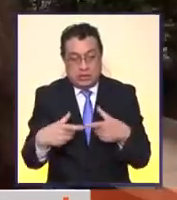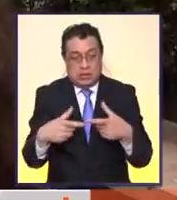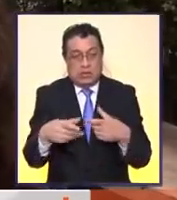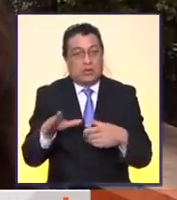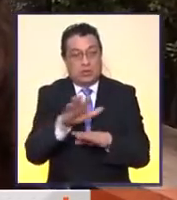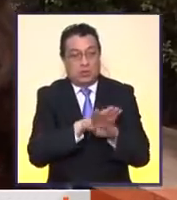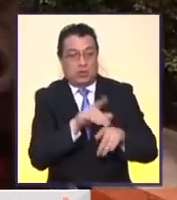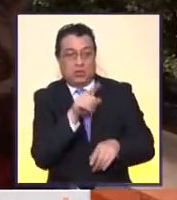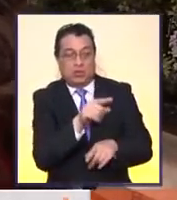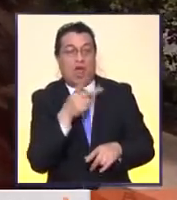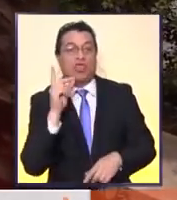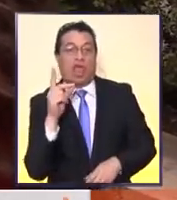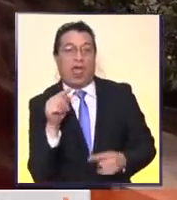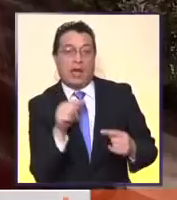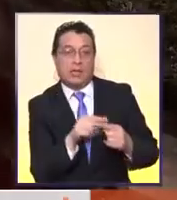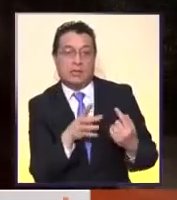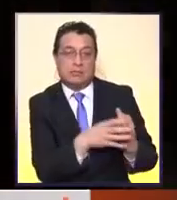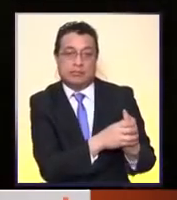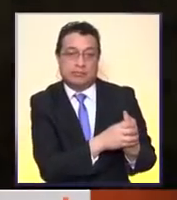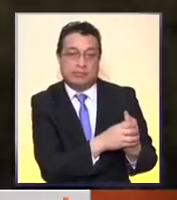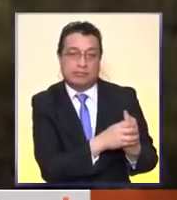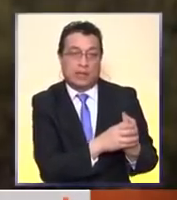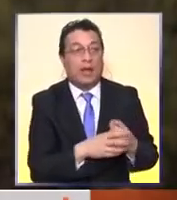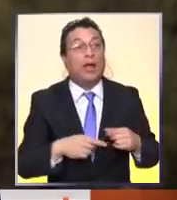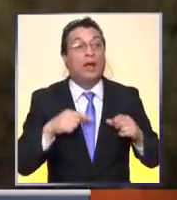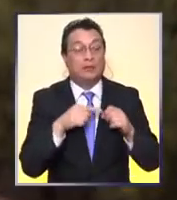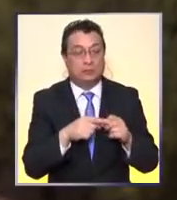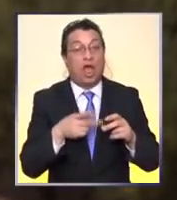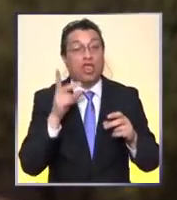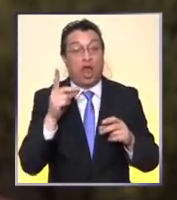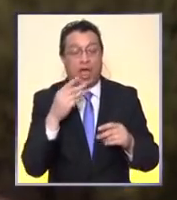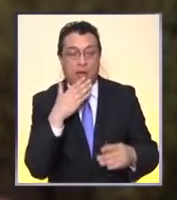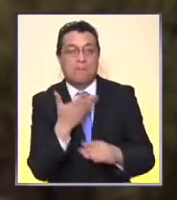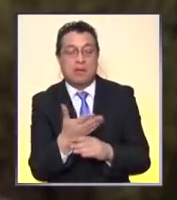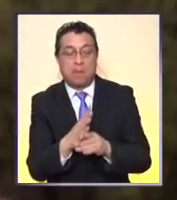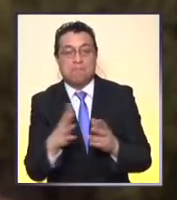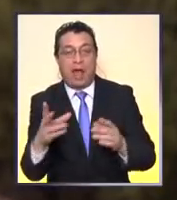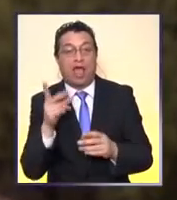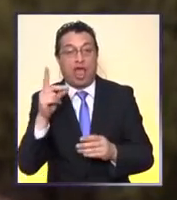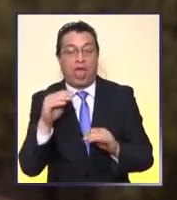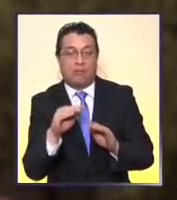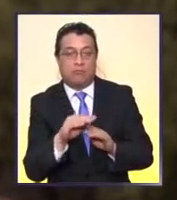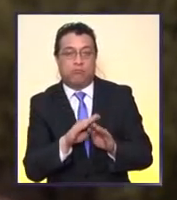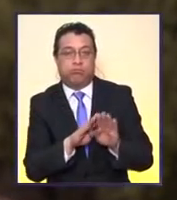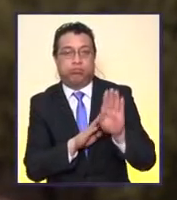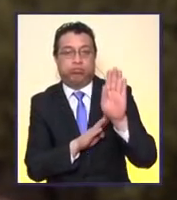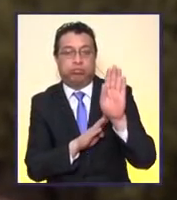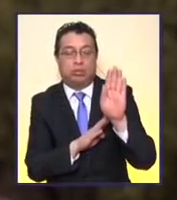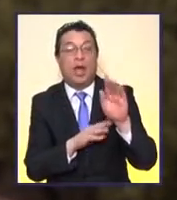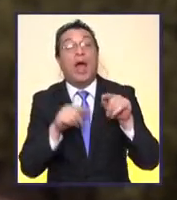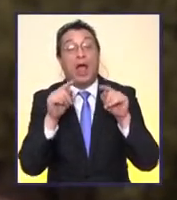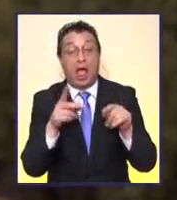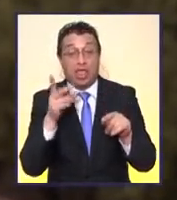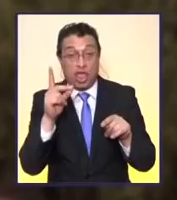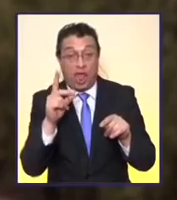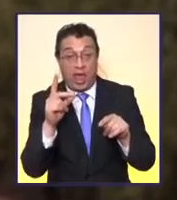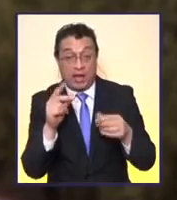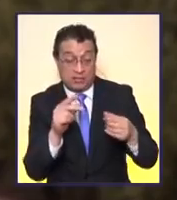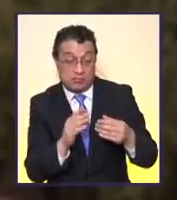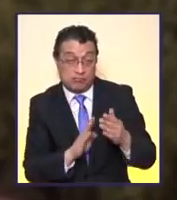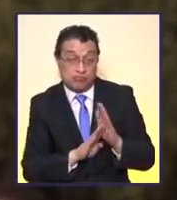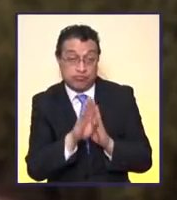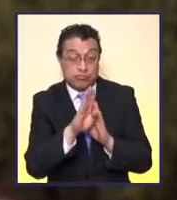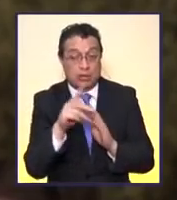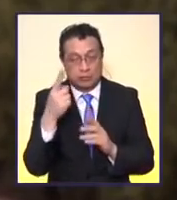dólar eso se aumenta la demanda de dólares hace aumentar el precio del dólar y el aumento del precio del dólar aumenta las expectativas